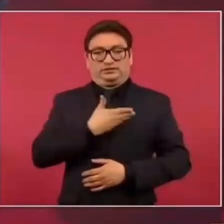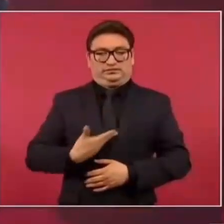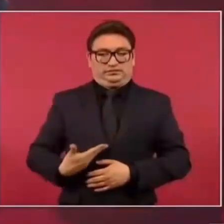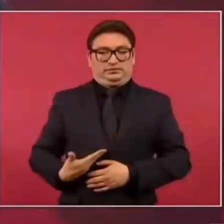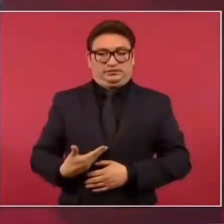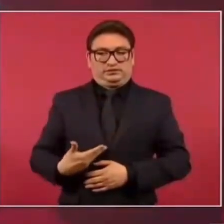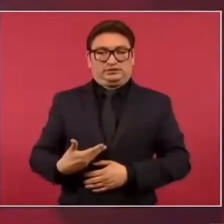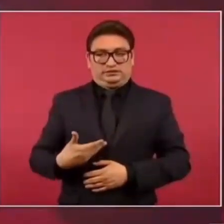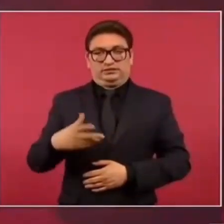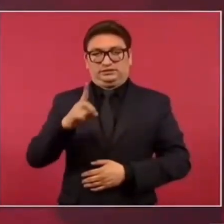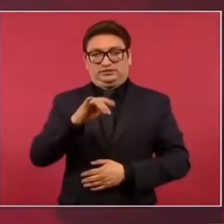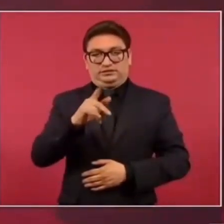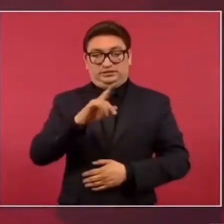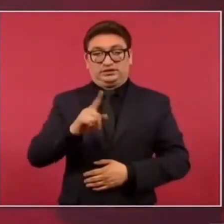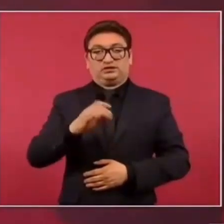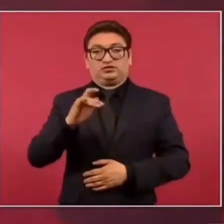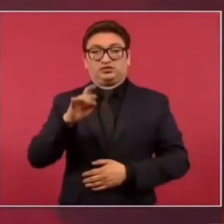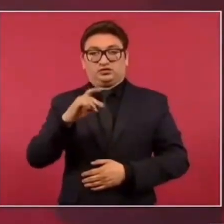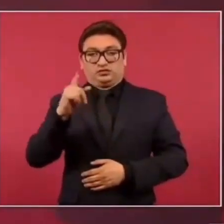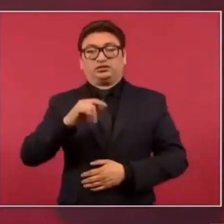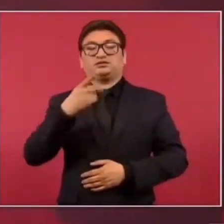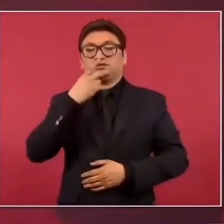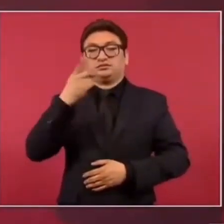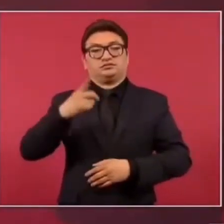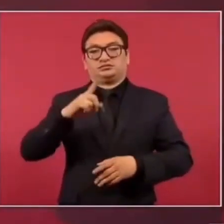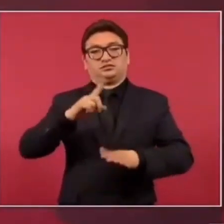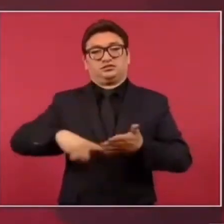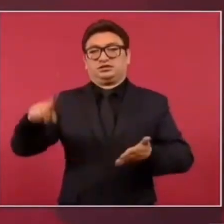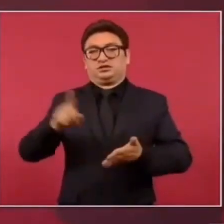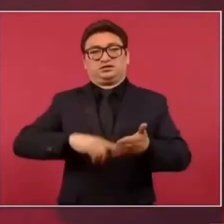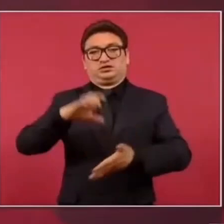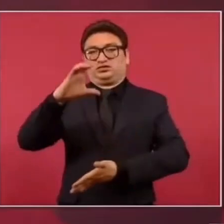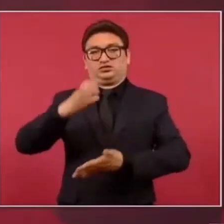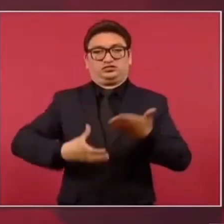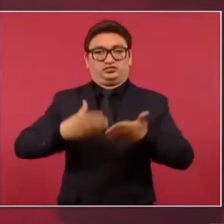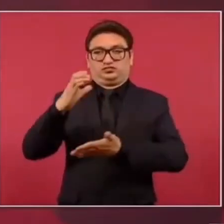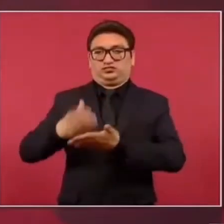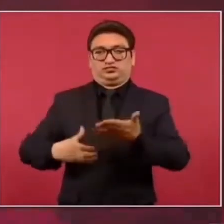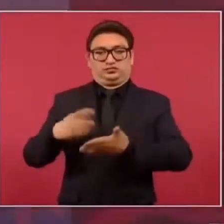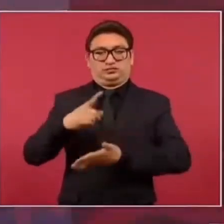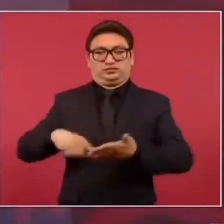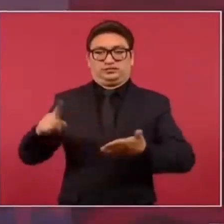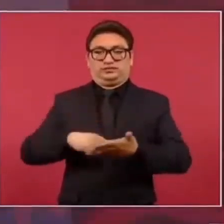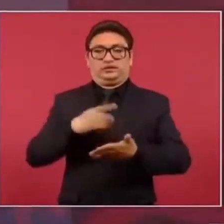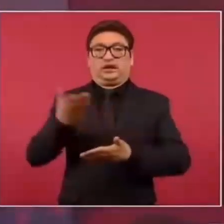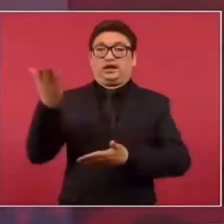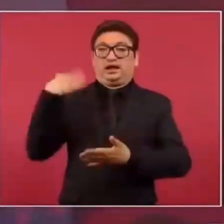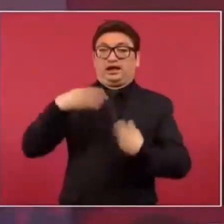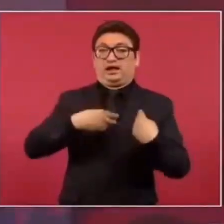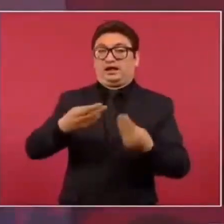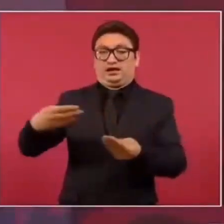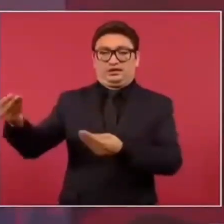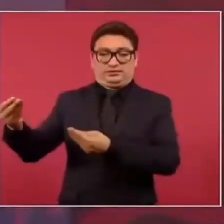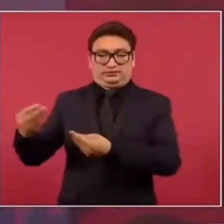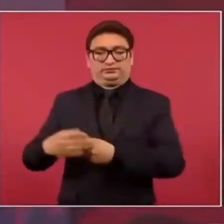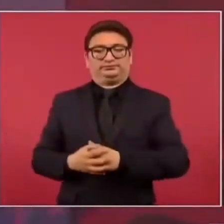presidente Díaz Ordaz, se cancelan los contratos que se habían entregado